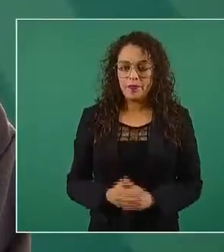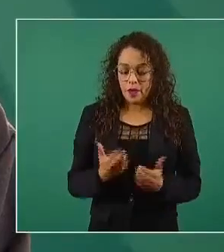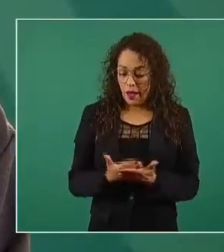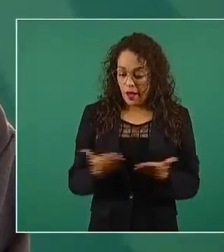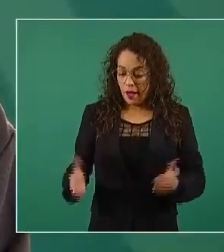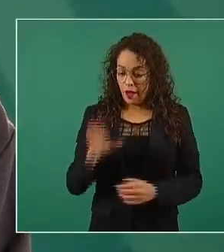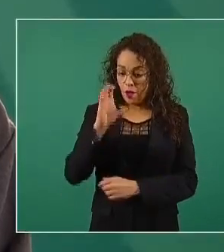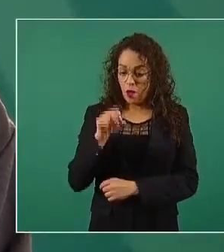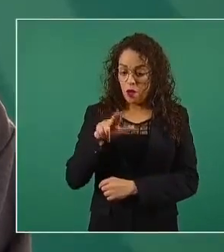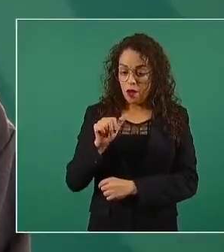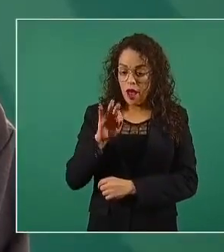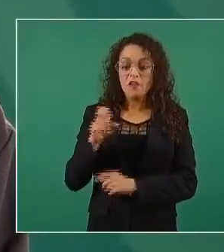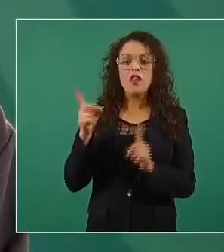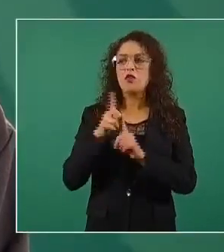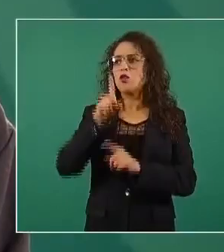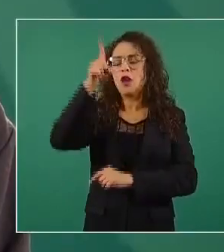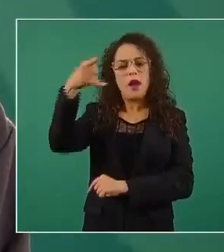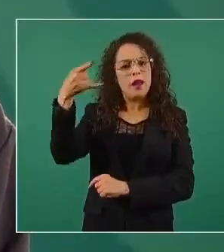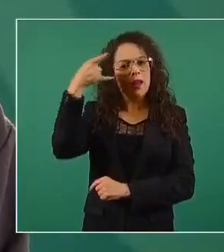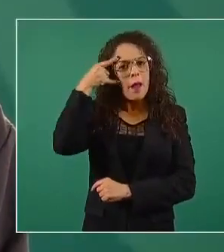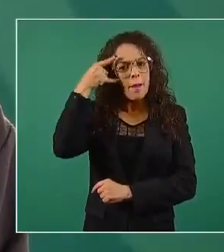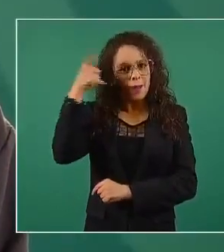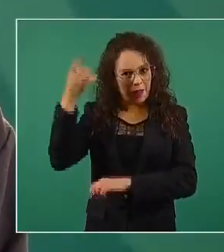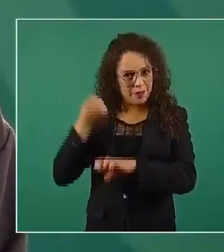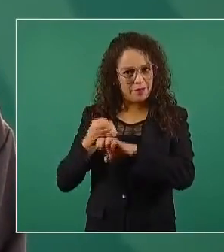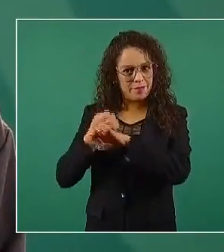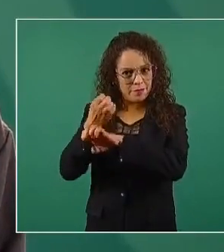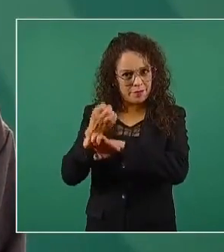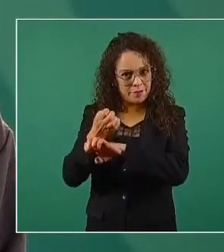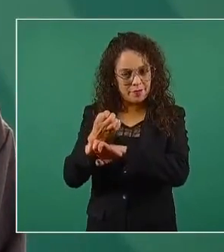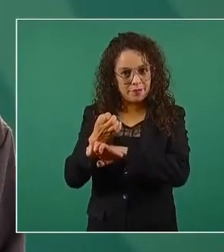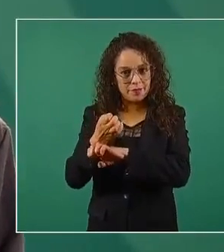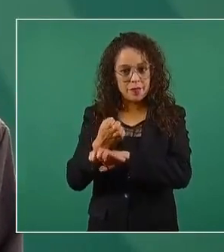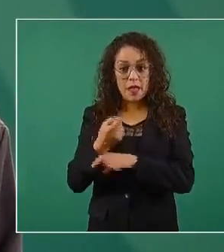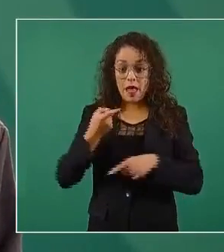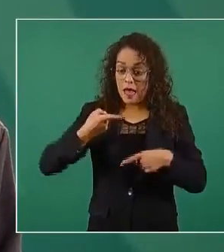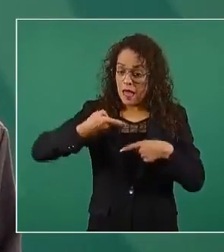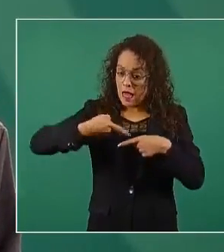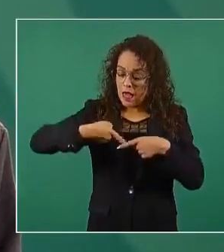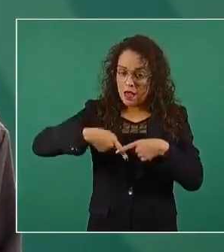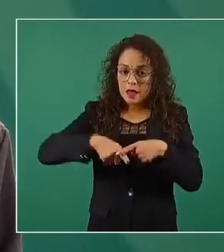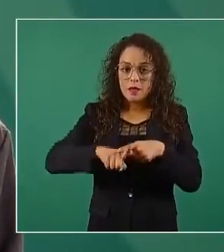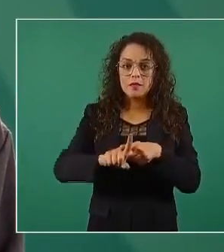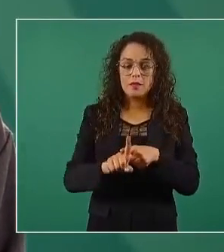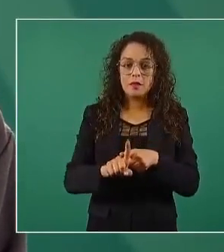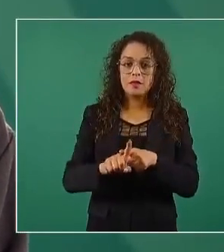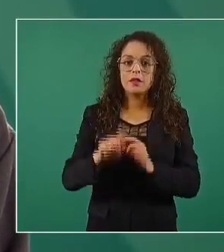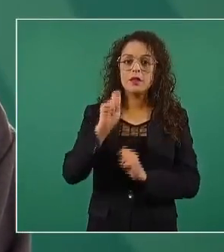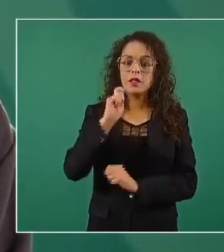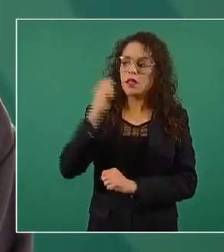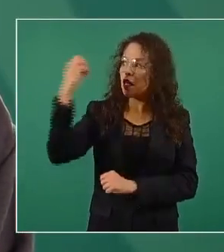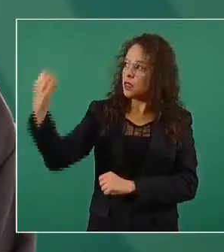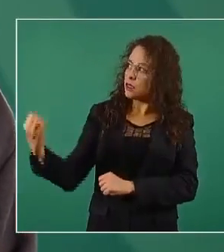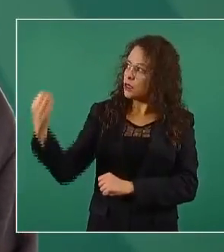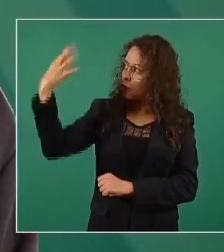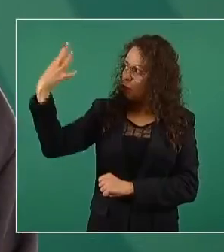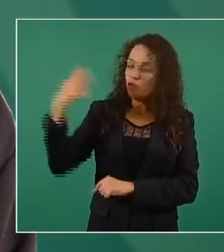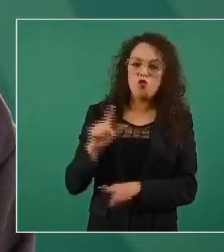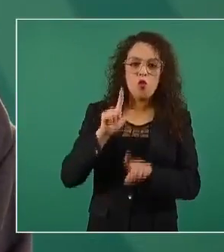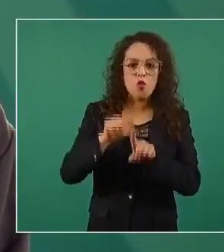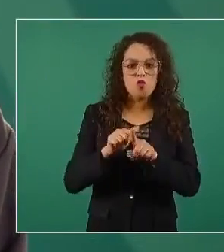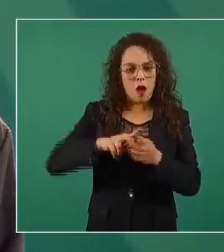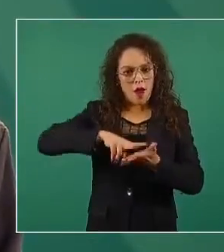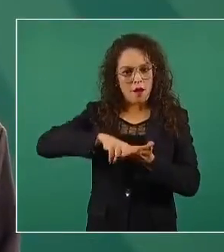en Campeche, cuando empezamos con el semáforo verde